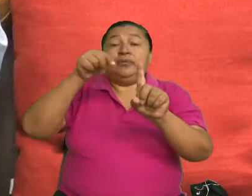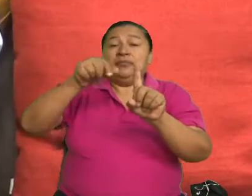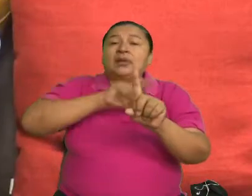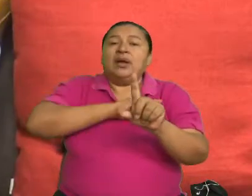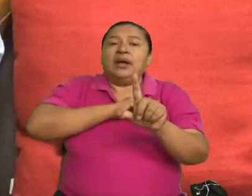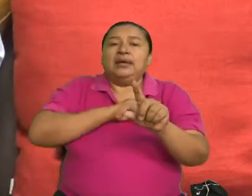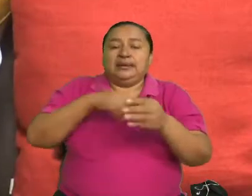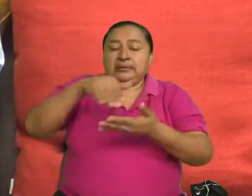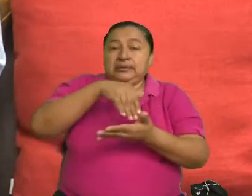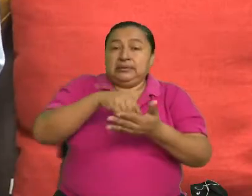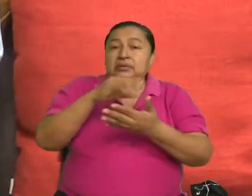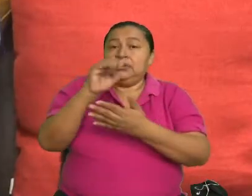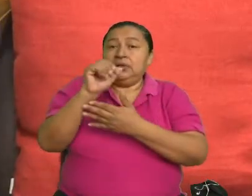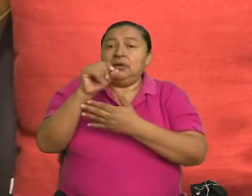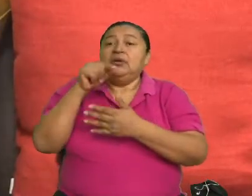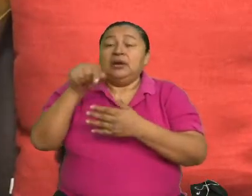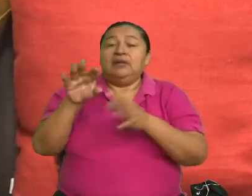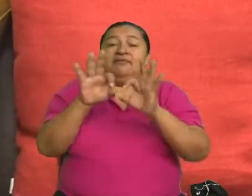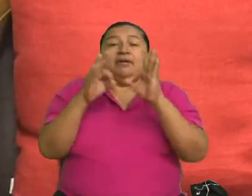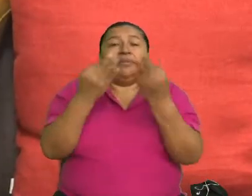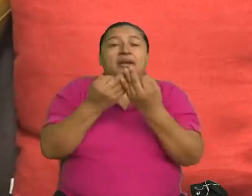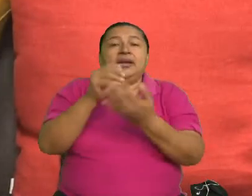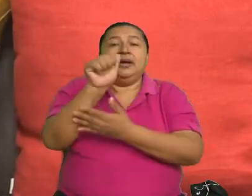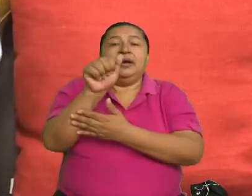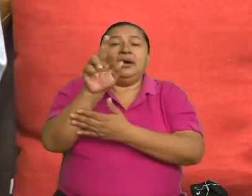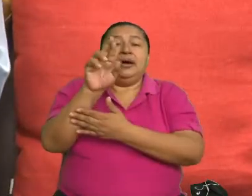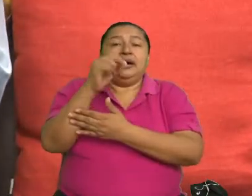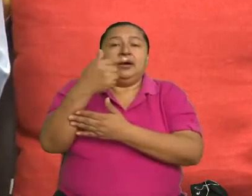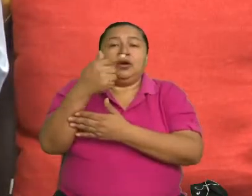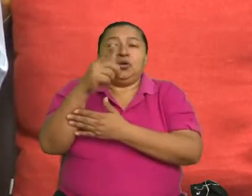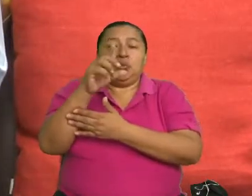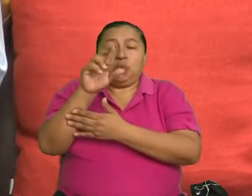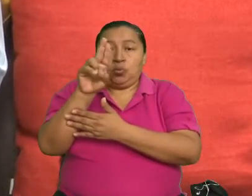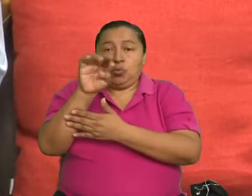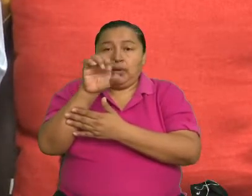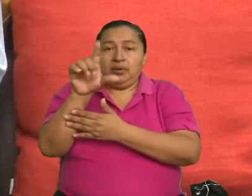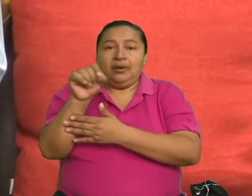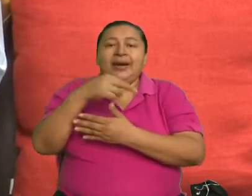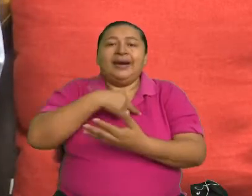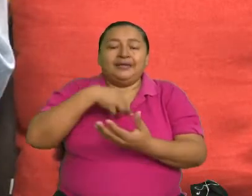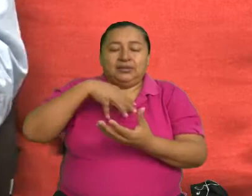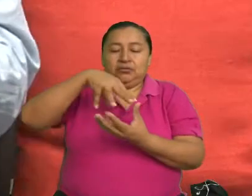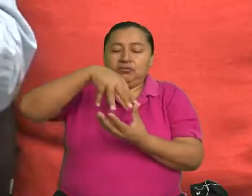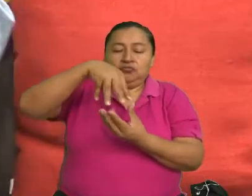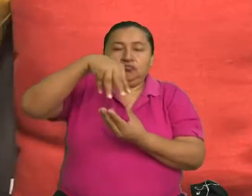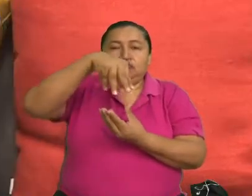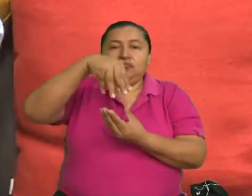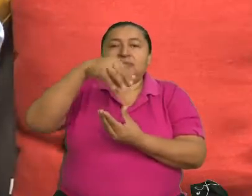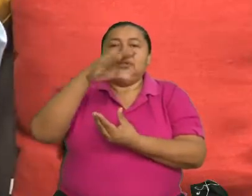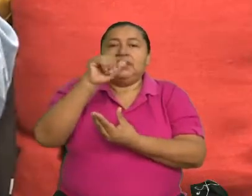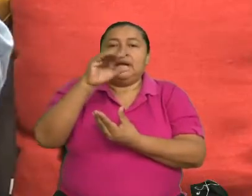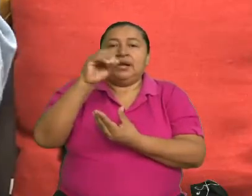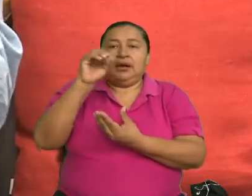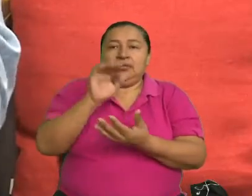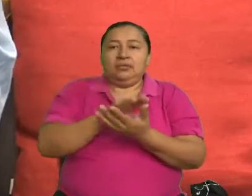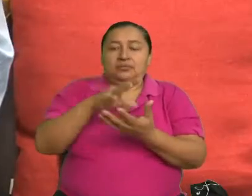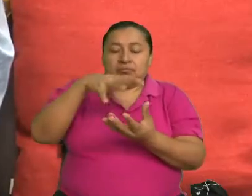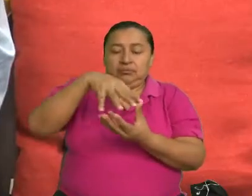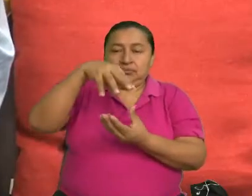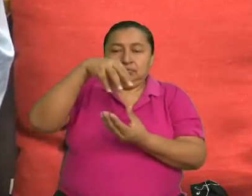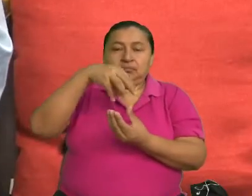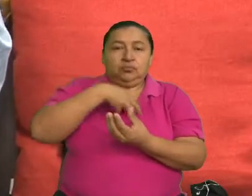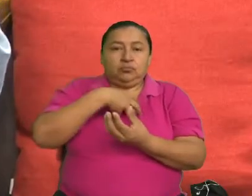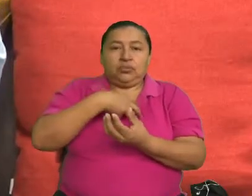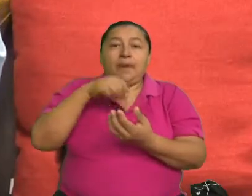que ahí todavía la familia Argüello hace la mazorca de cacao, que era de los caciques, patrimonio de los